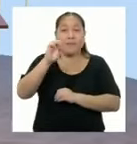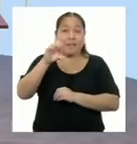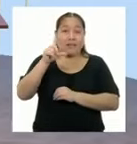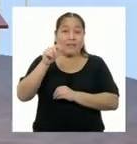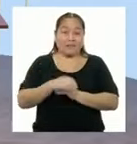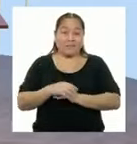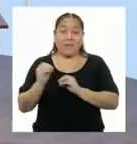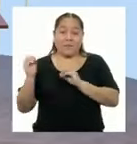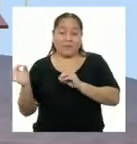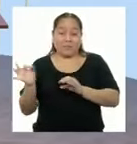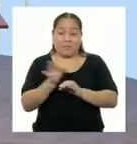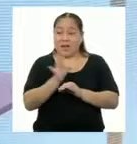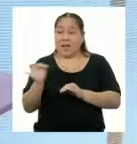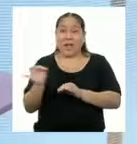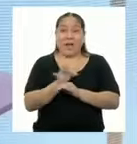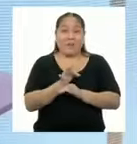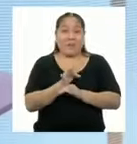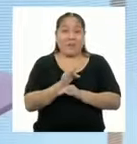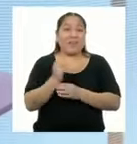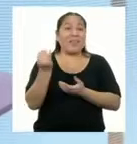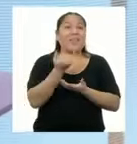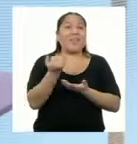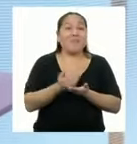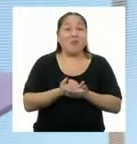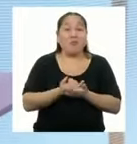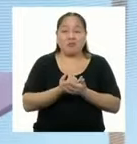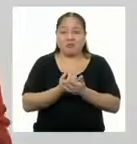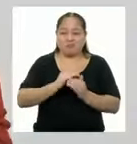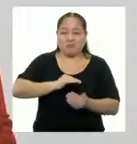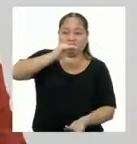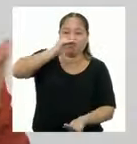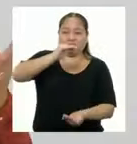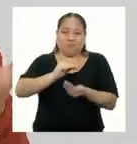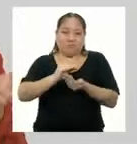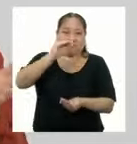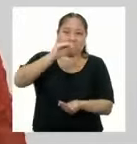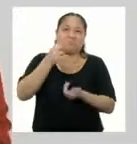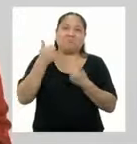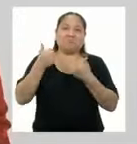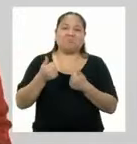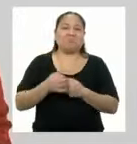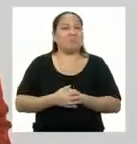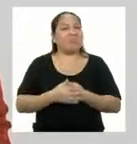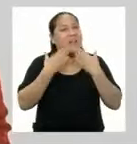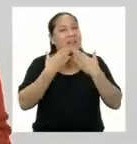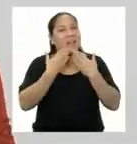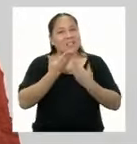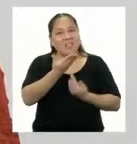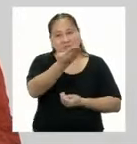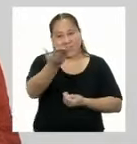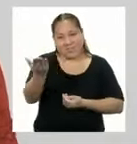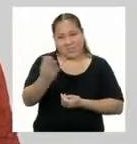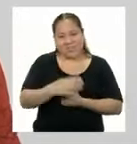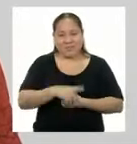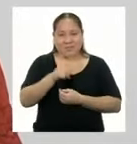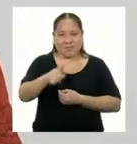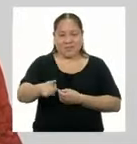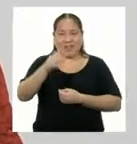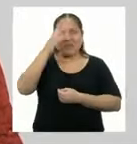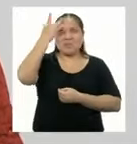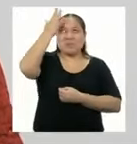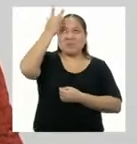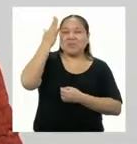reproducir dibujos de objetos reales de manera proporcional. Muchas gracias a todos ustedes por usar tan